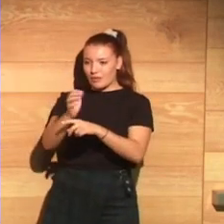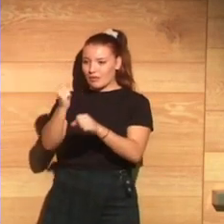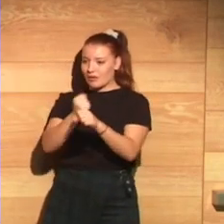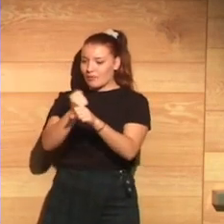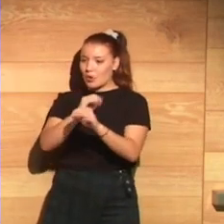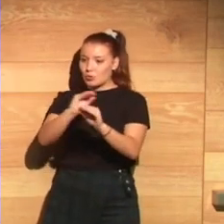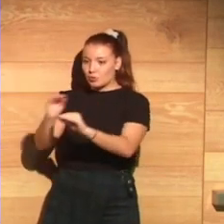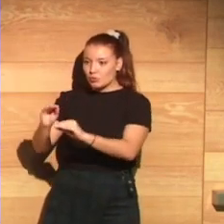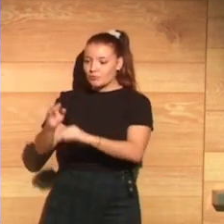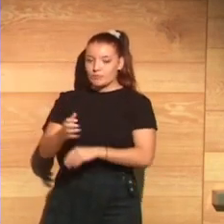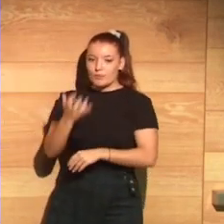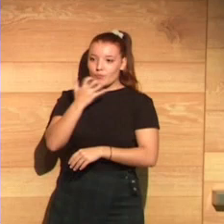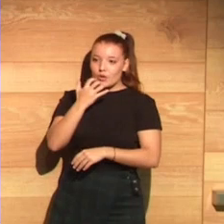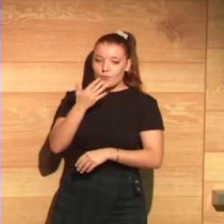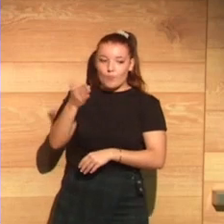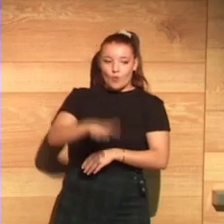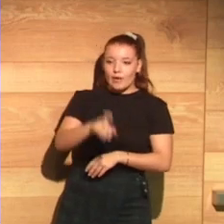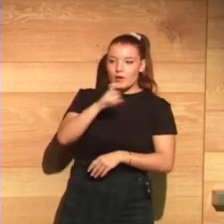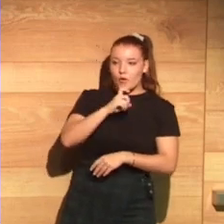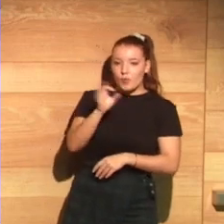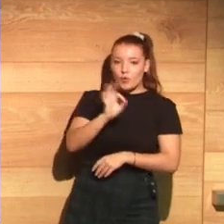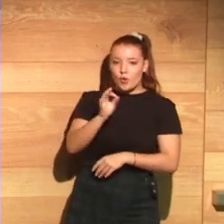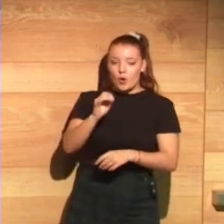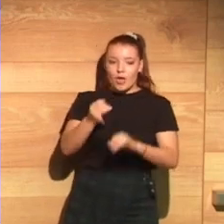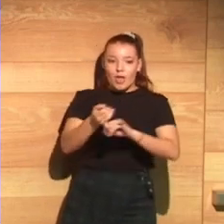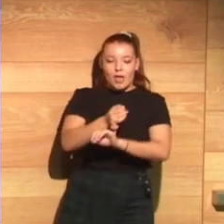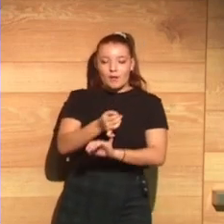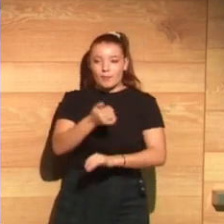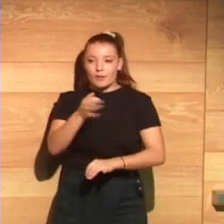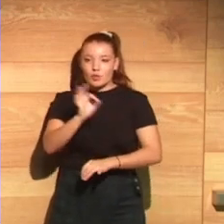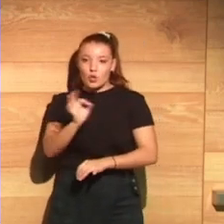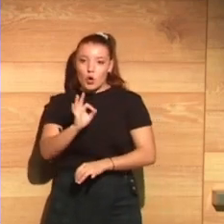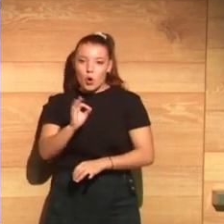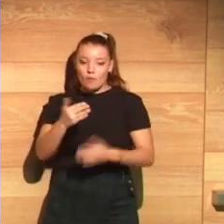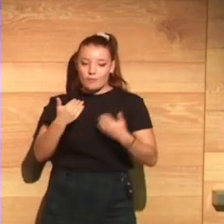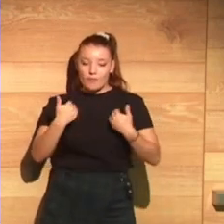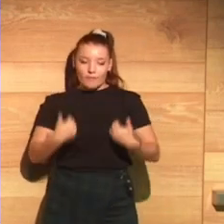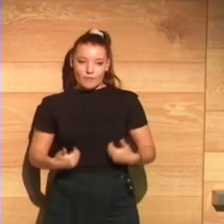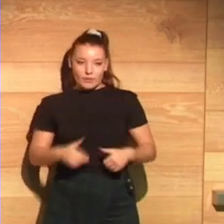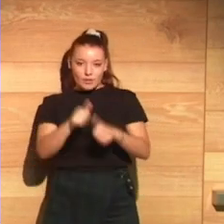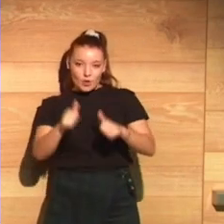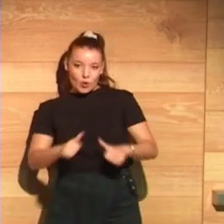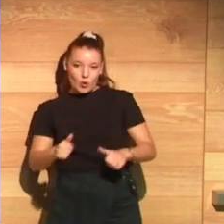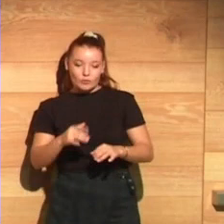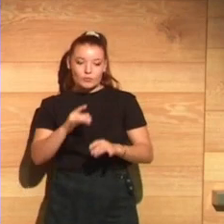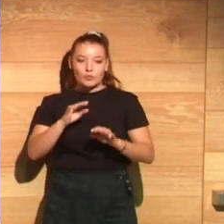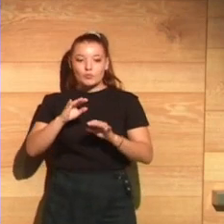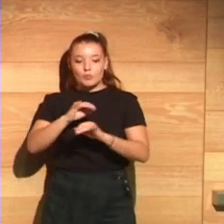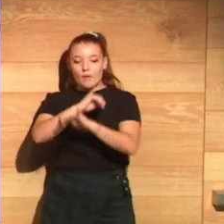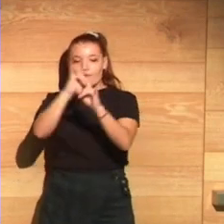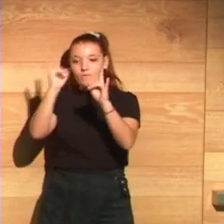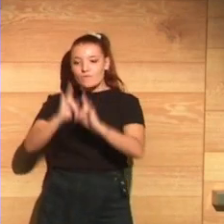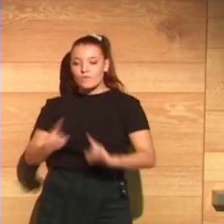adyacentes a ella, que de su trabajo cinematográfico, ¿no? Se habla de pues cómo murió, de los amantes que tuvo, de lo